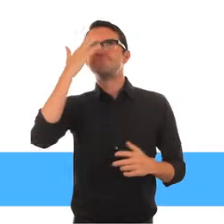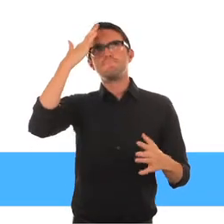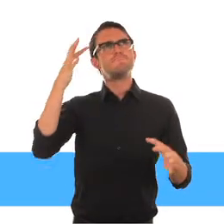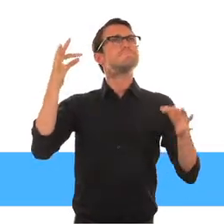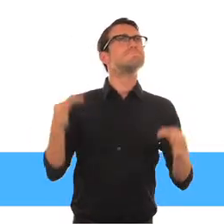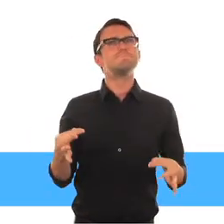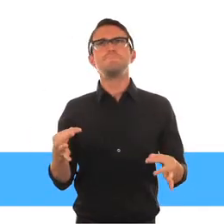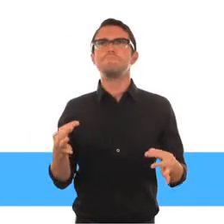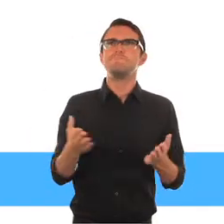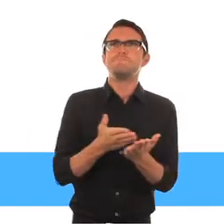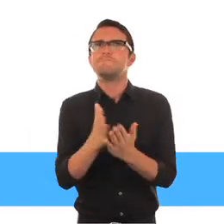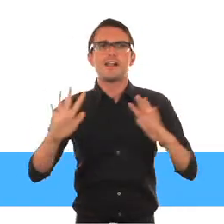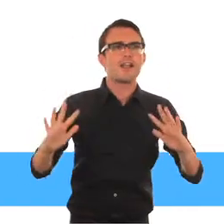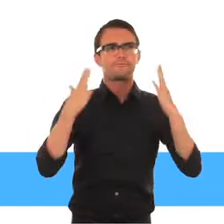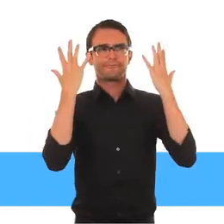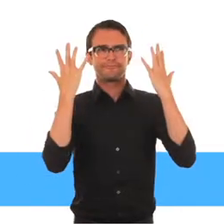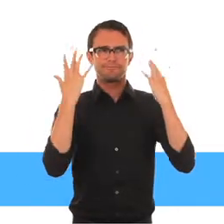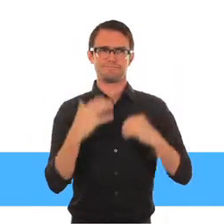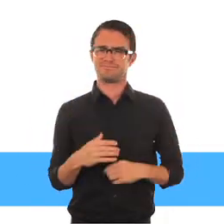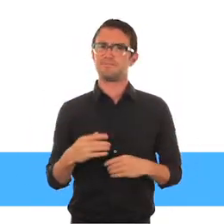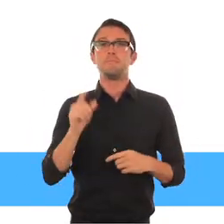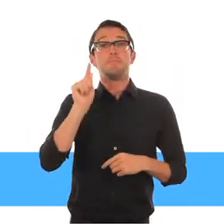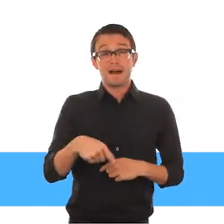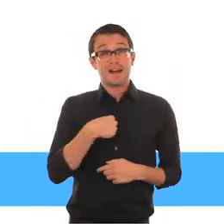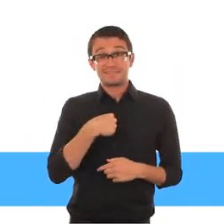oportunidad de decidir y el tiempo adicional que necesitan.